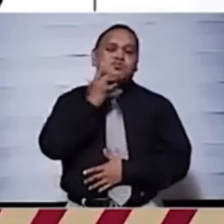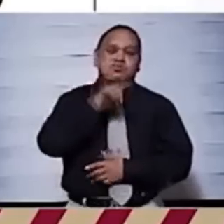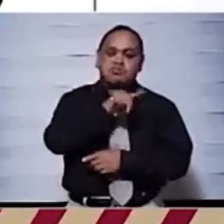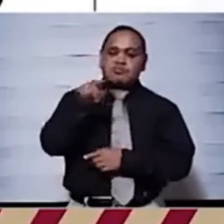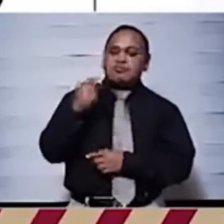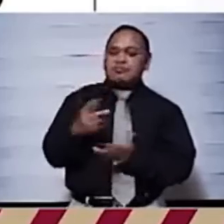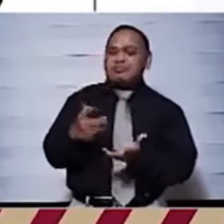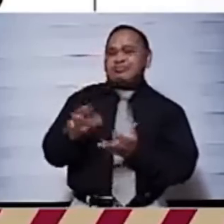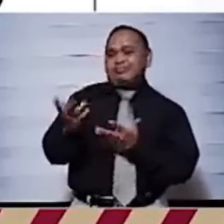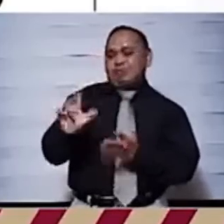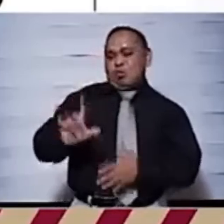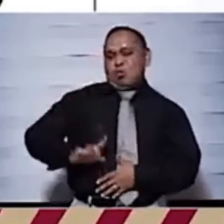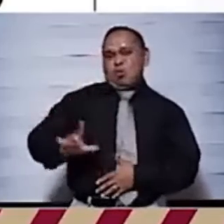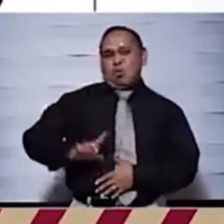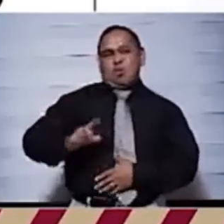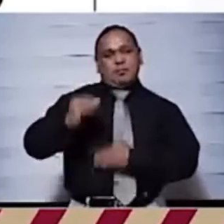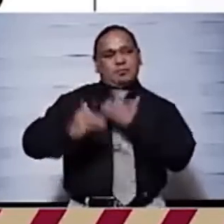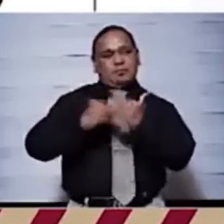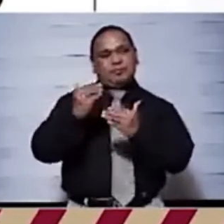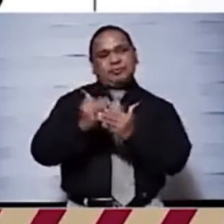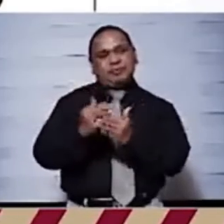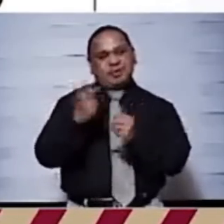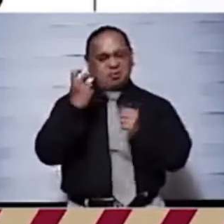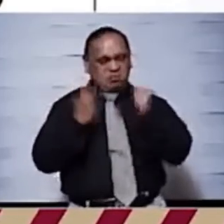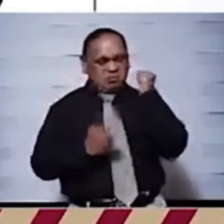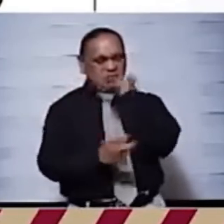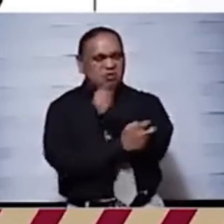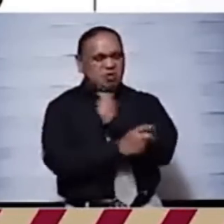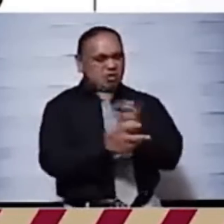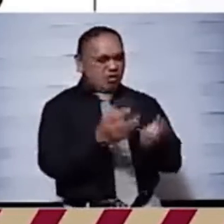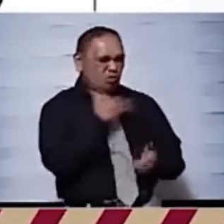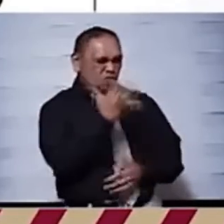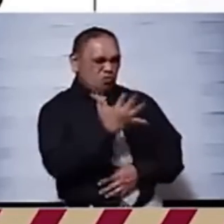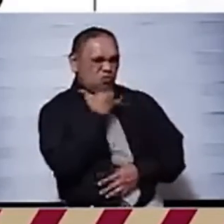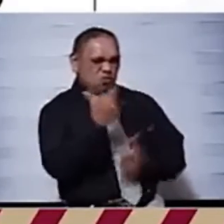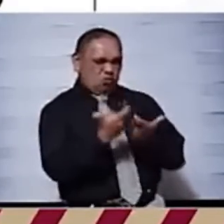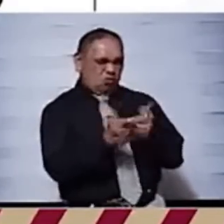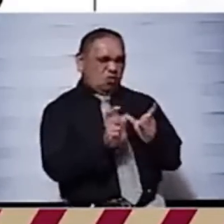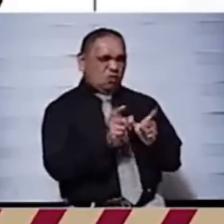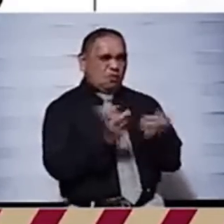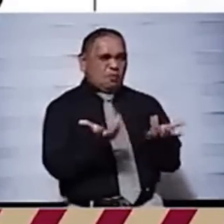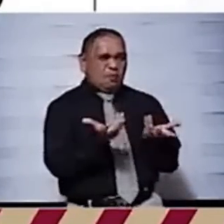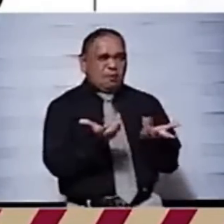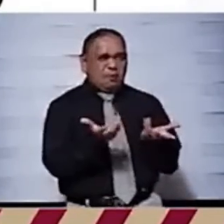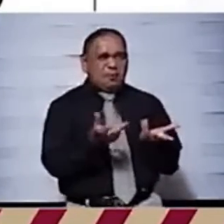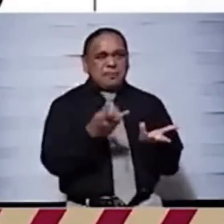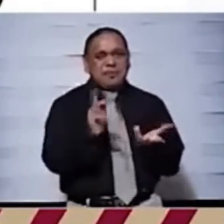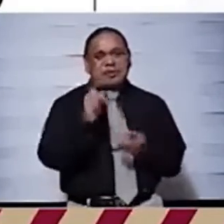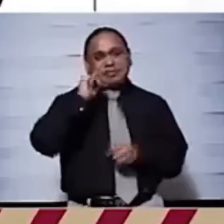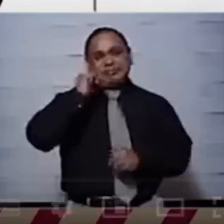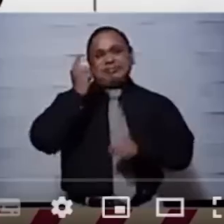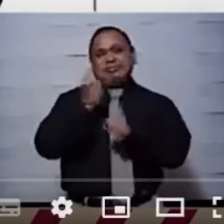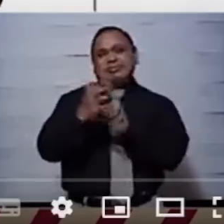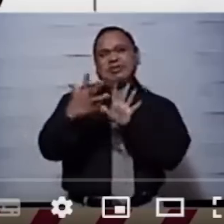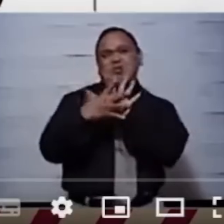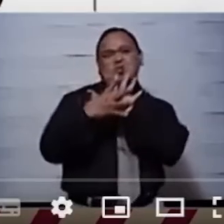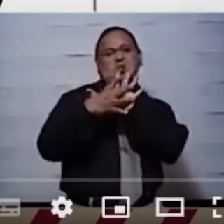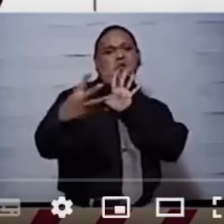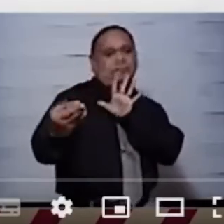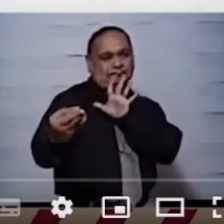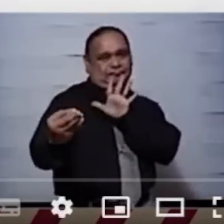tiene un narcogobierno, cuando en realidad los que tenían el ¿proyección? Pues es una proyección, nada